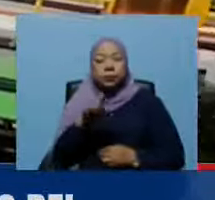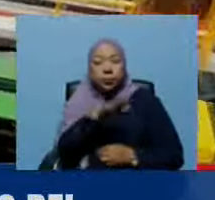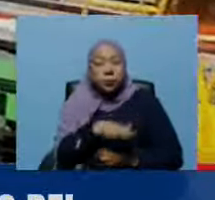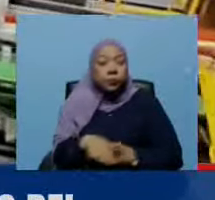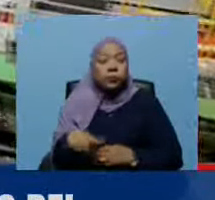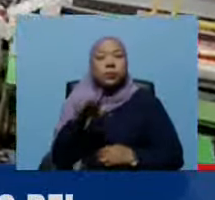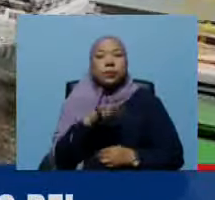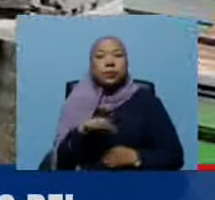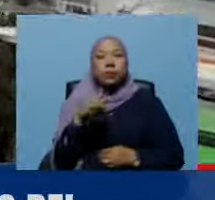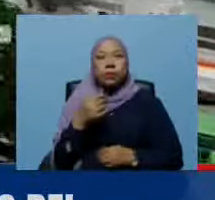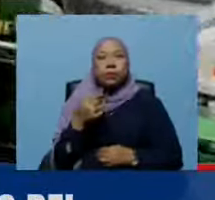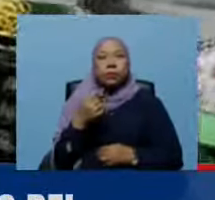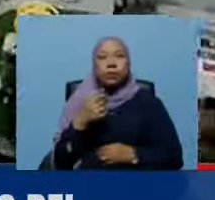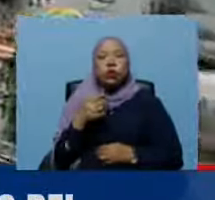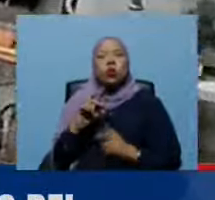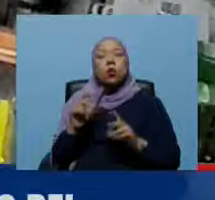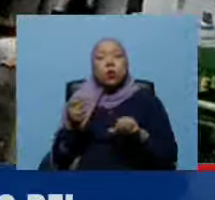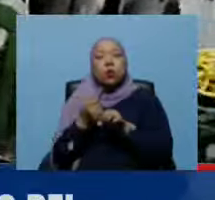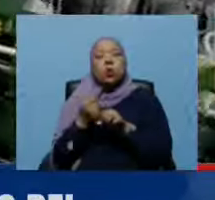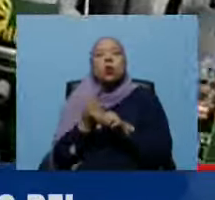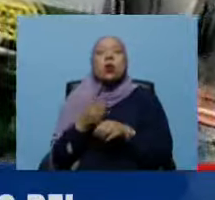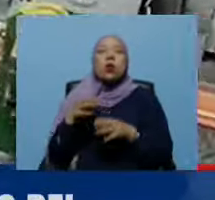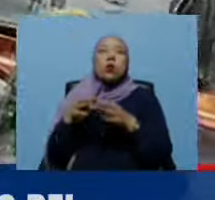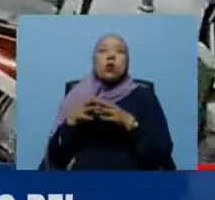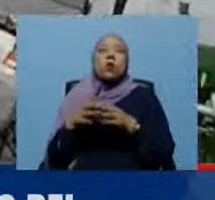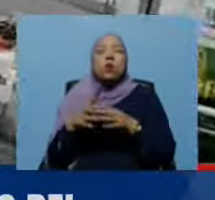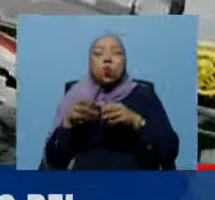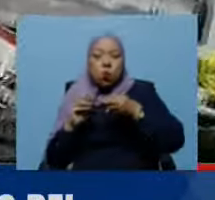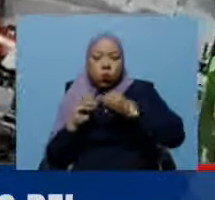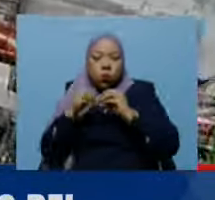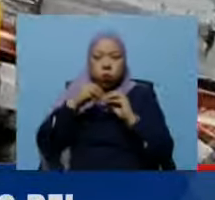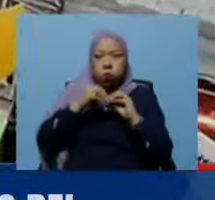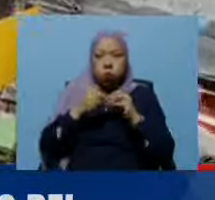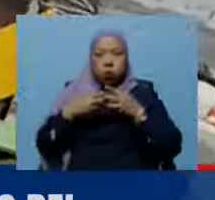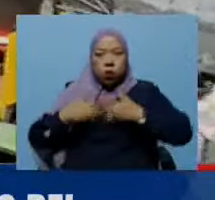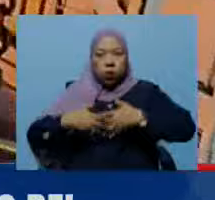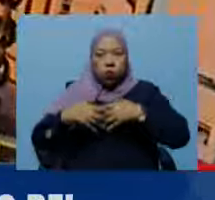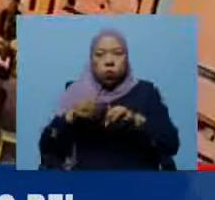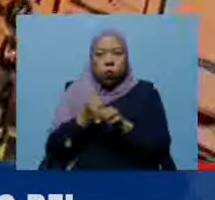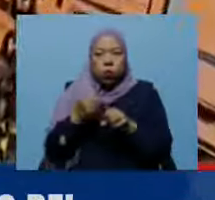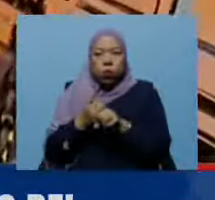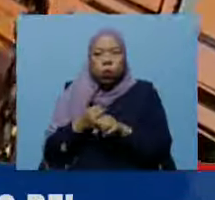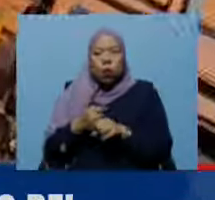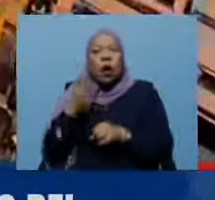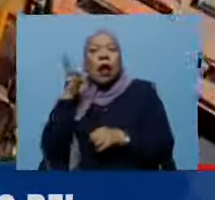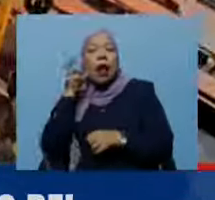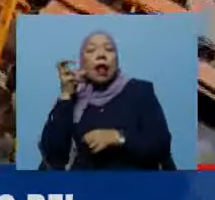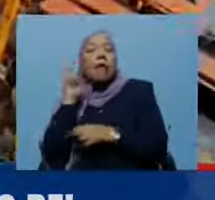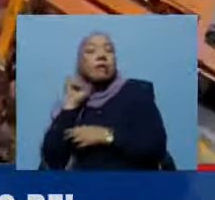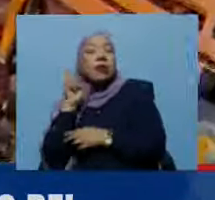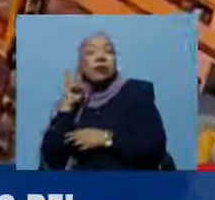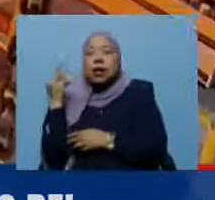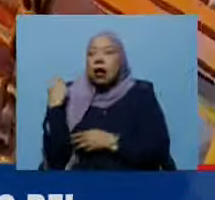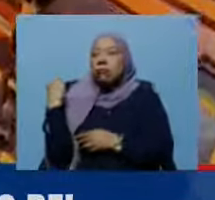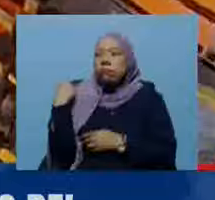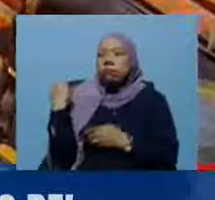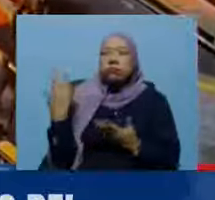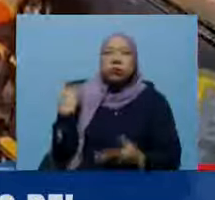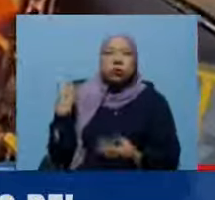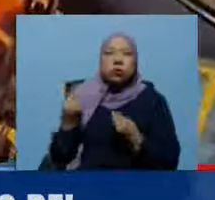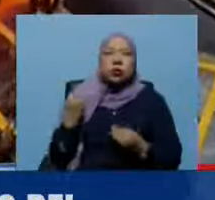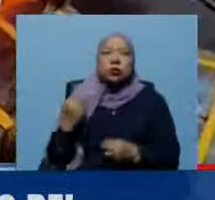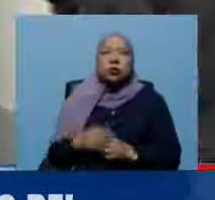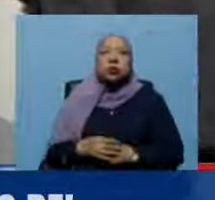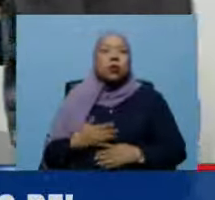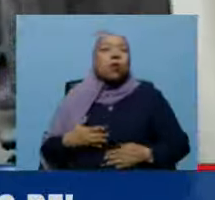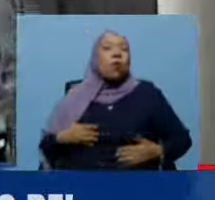todo el tren, la arrancada de los equipos, se predisponen los equipos, llegan las alarmas, se configuran. Aquí sí estás